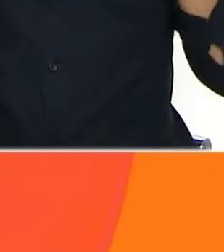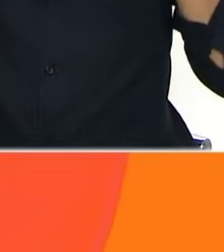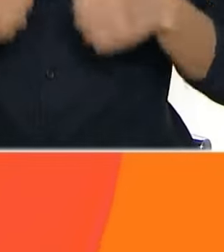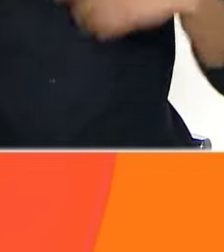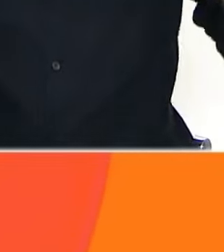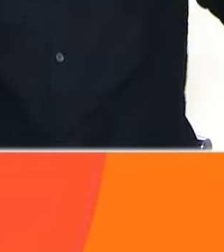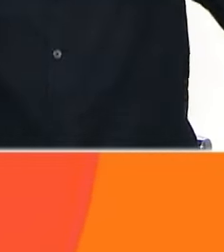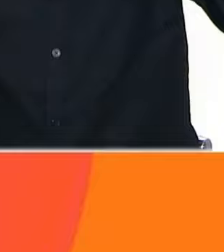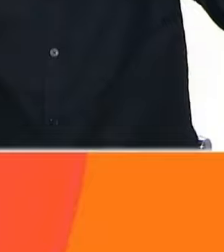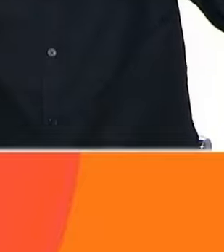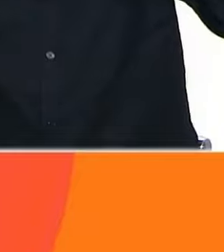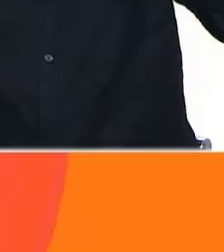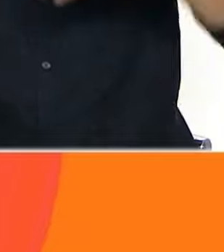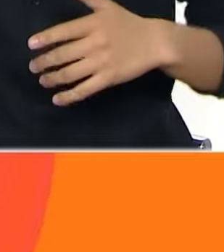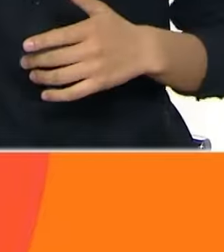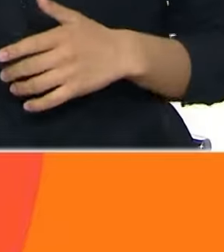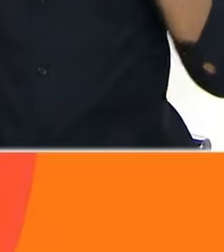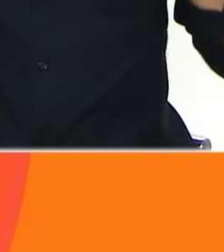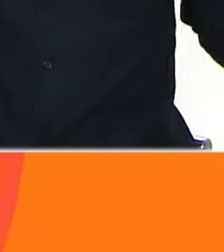pasa. Un aplauso para Josué.